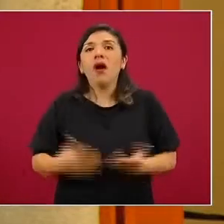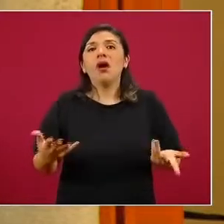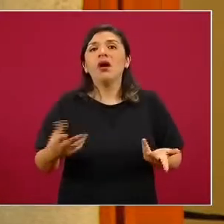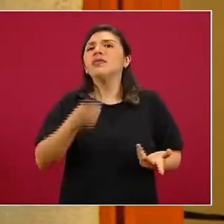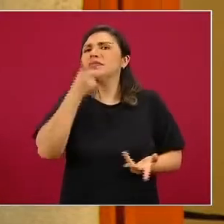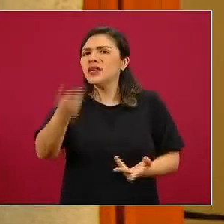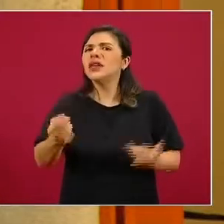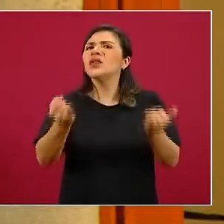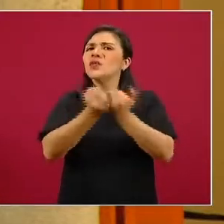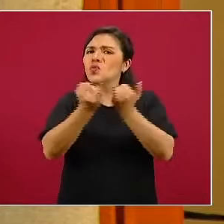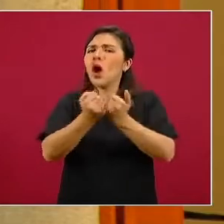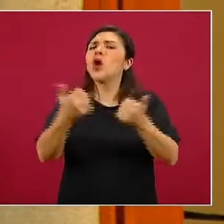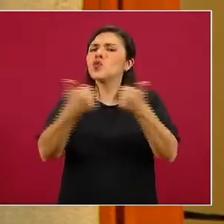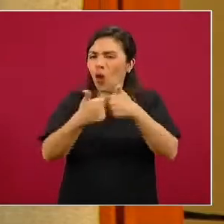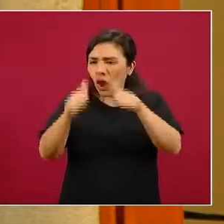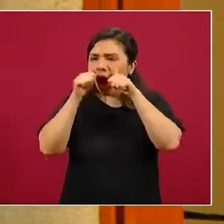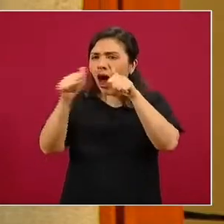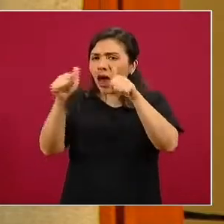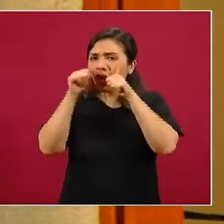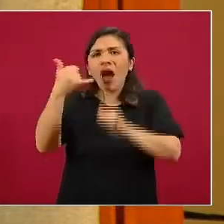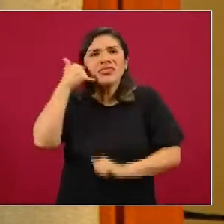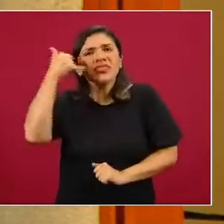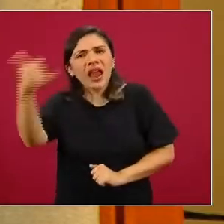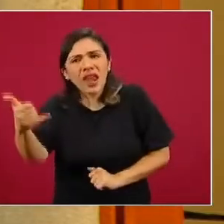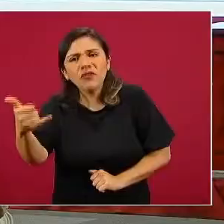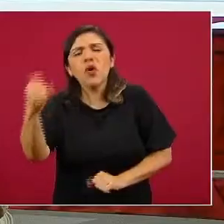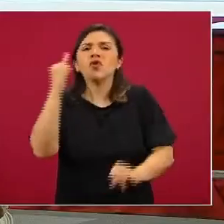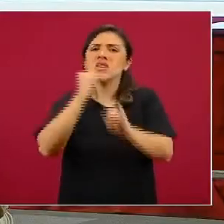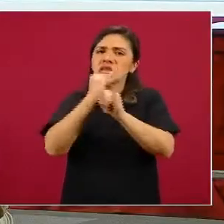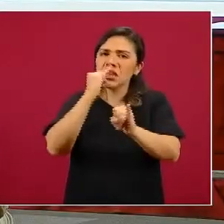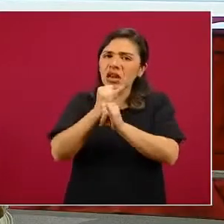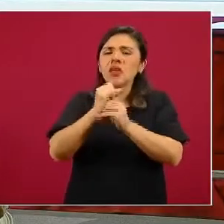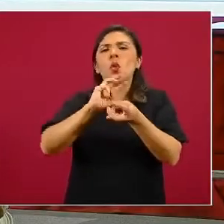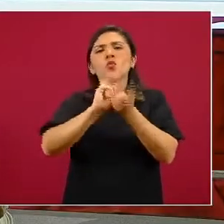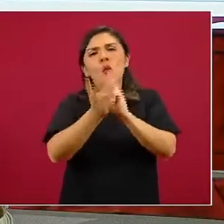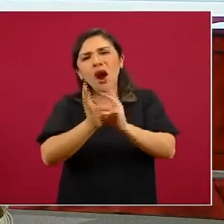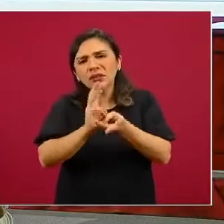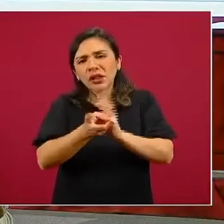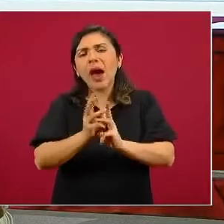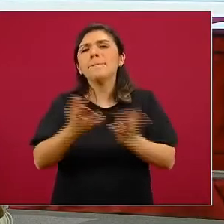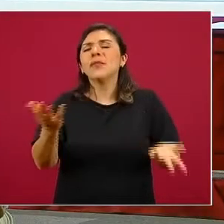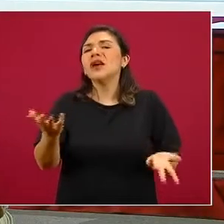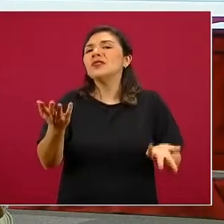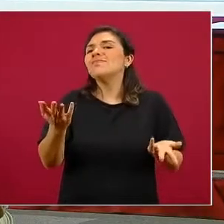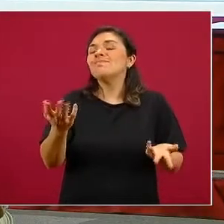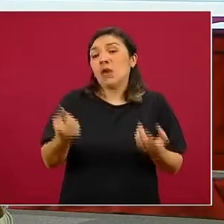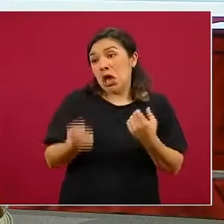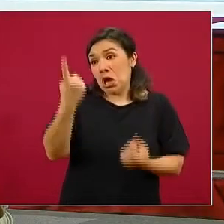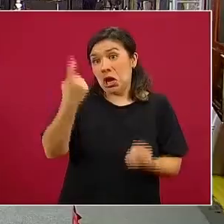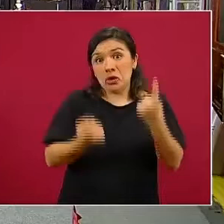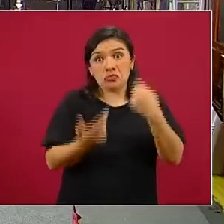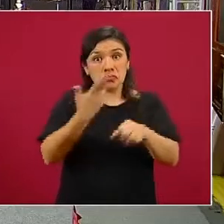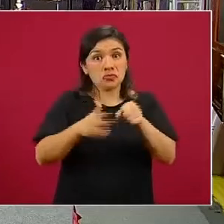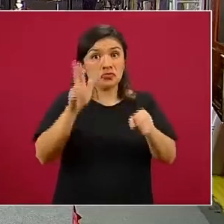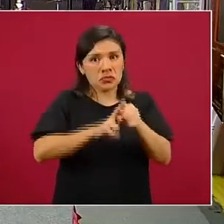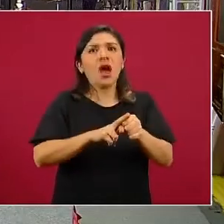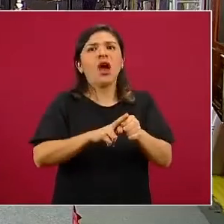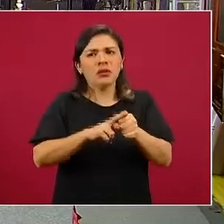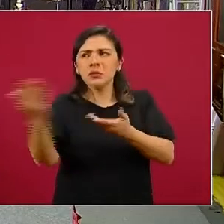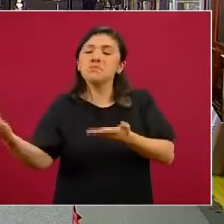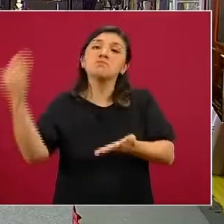les dio atención telefónica, por internet, por WhatsApp, y bueno, en algunos hospitales sí